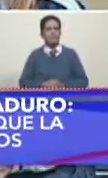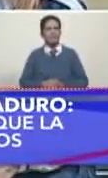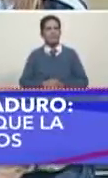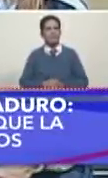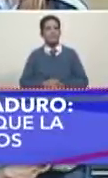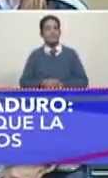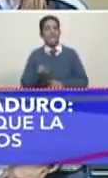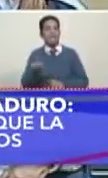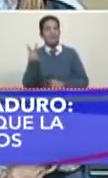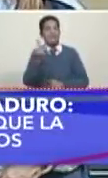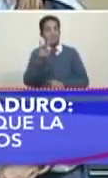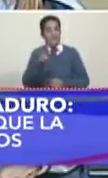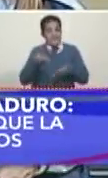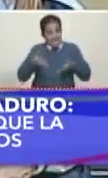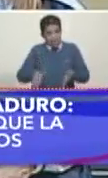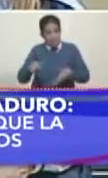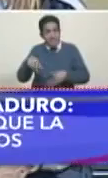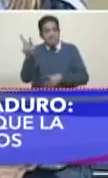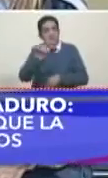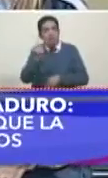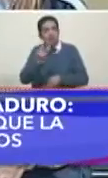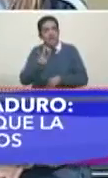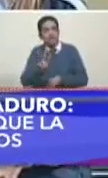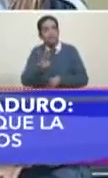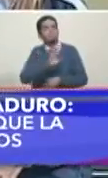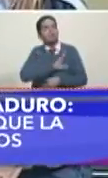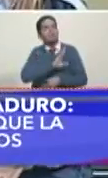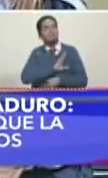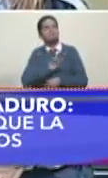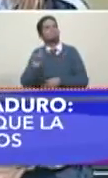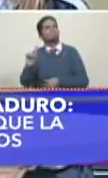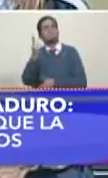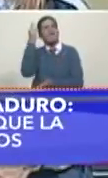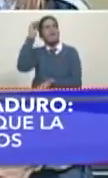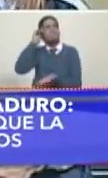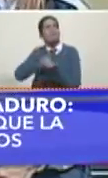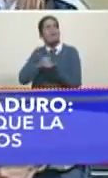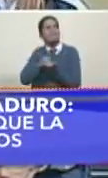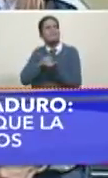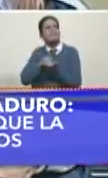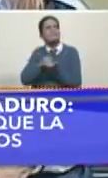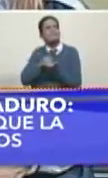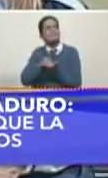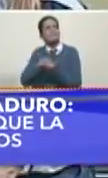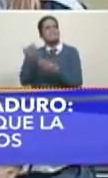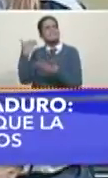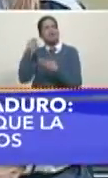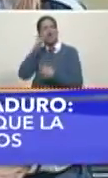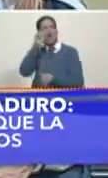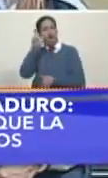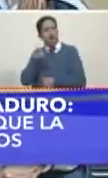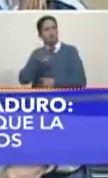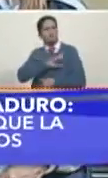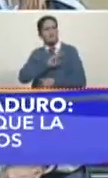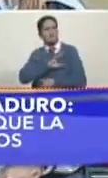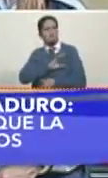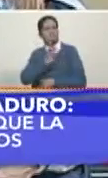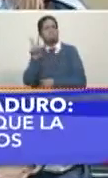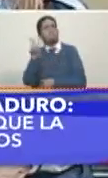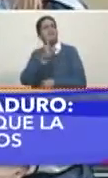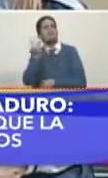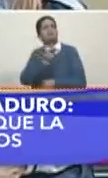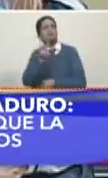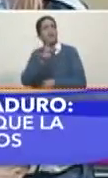Es venezolano, artista, primera vez en la historia que un artista venezolano